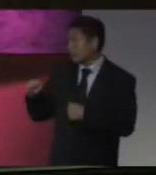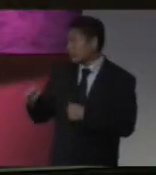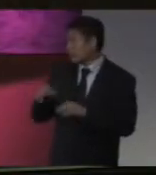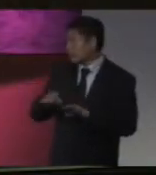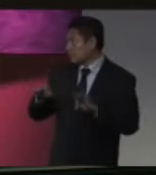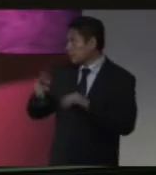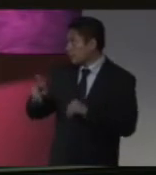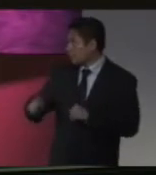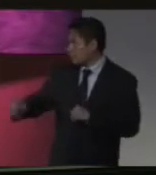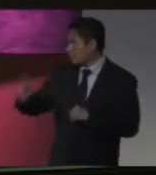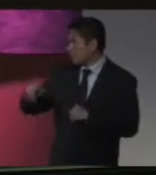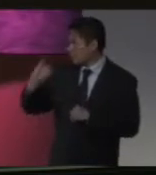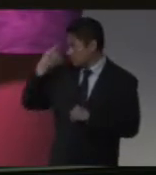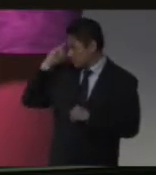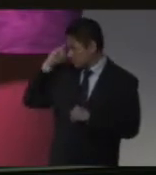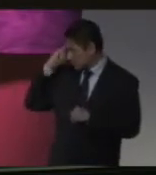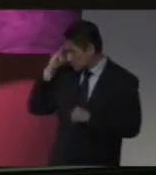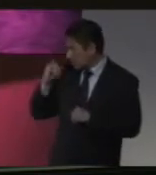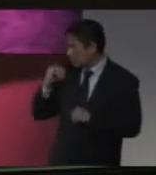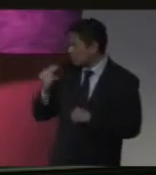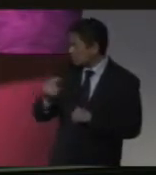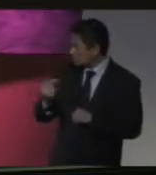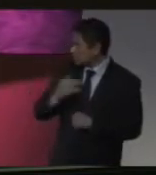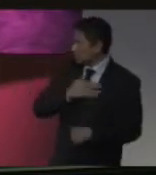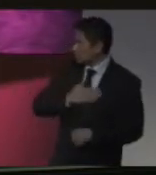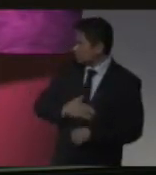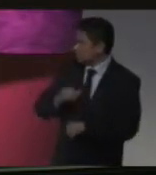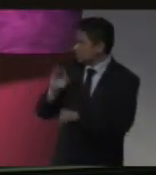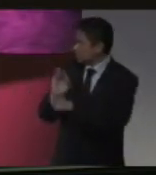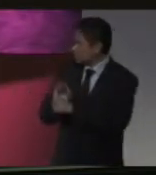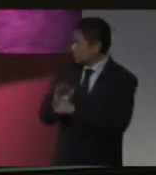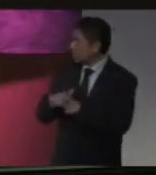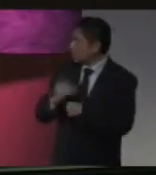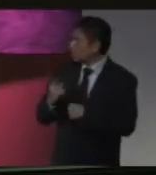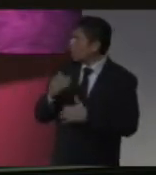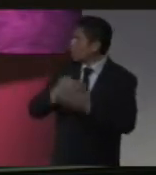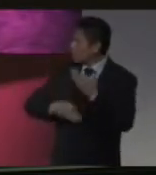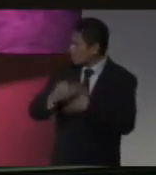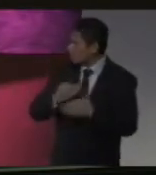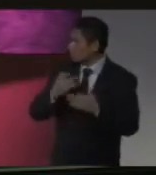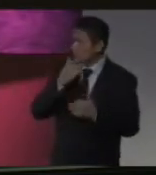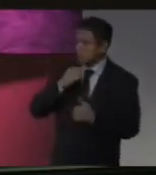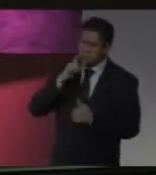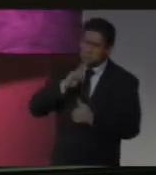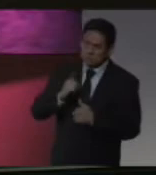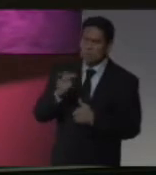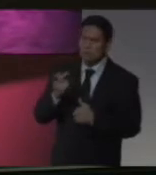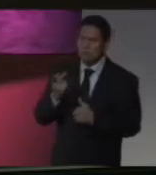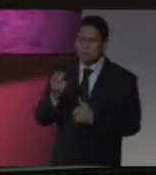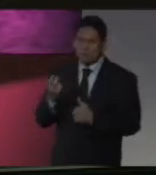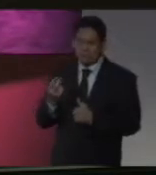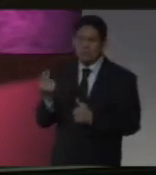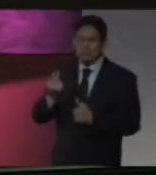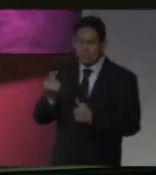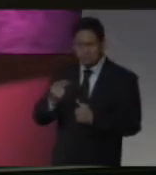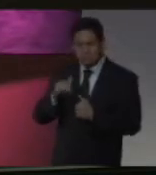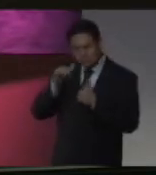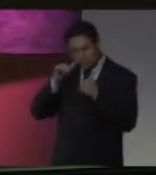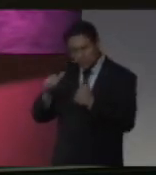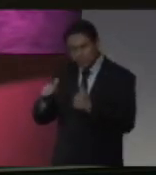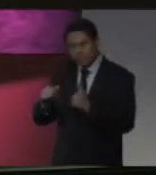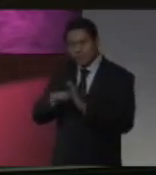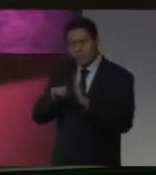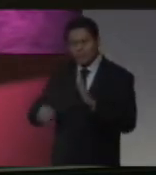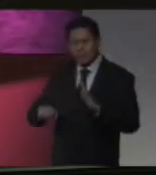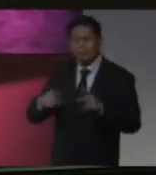de los pueblos desposeídos y despojados, sino una cuestión de todos y todas. El territorio, el ataque sobre los territorios indocampesinos